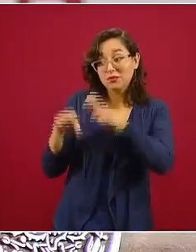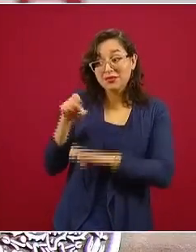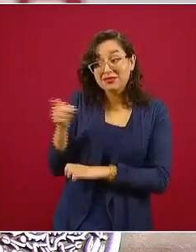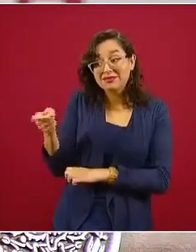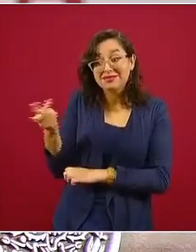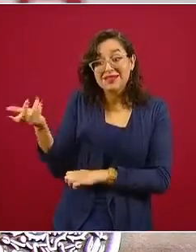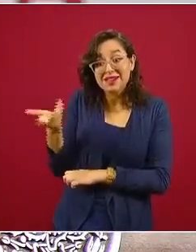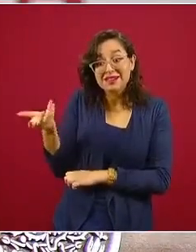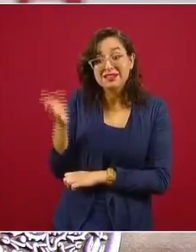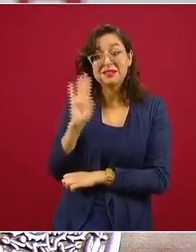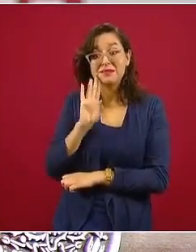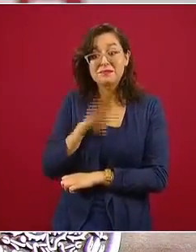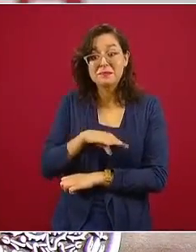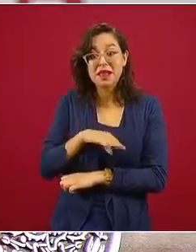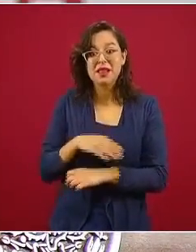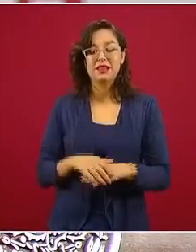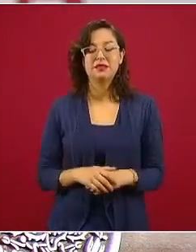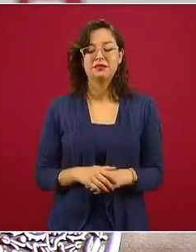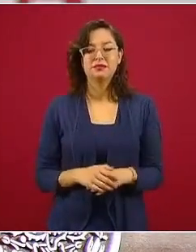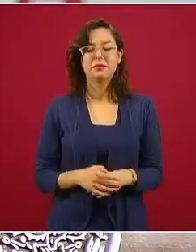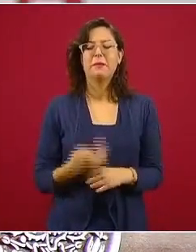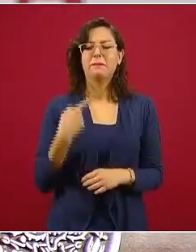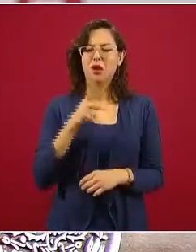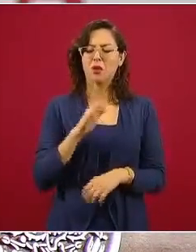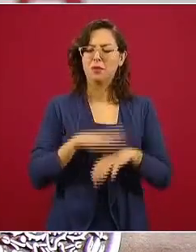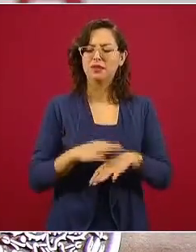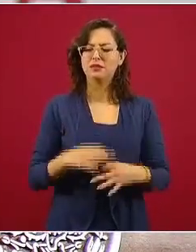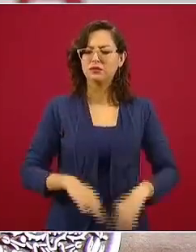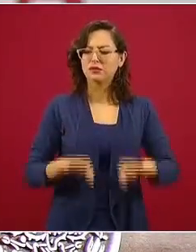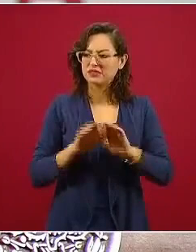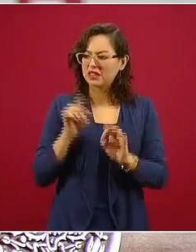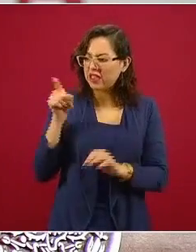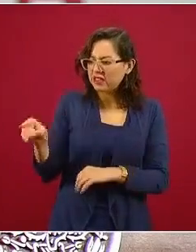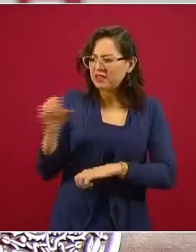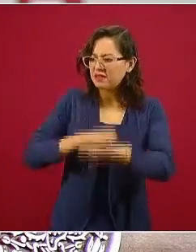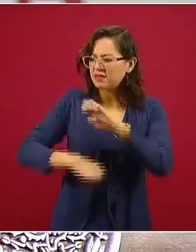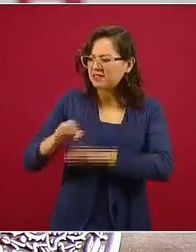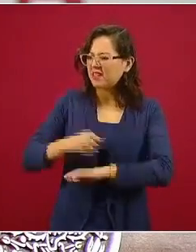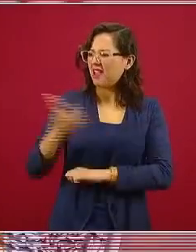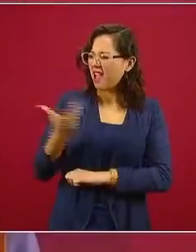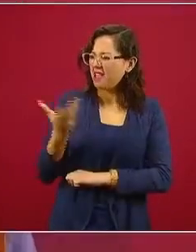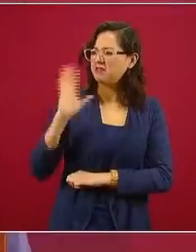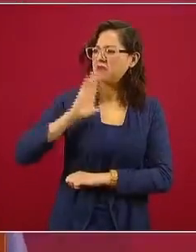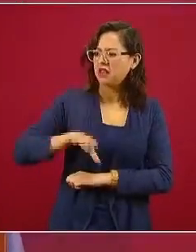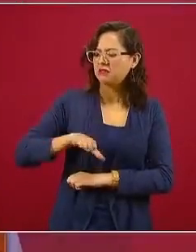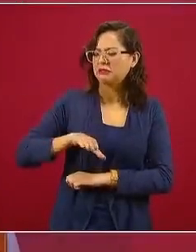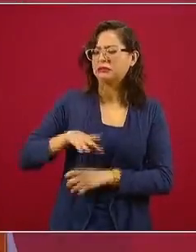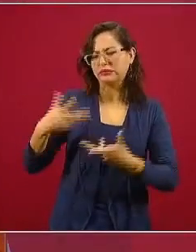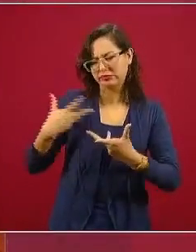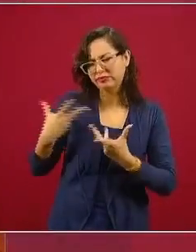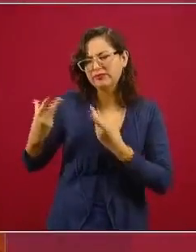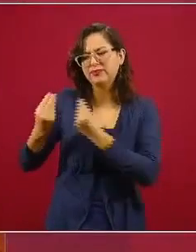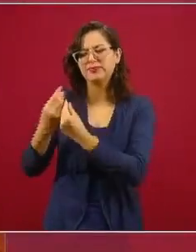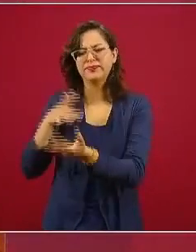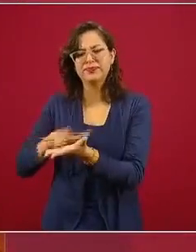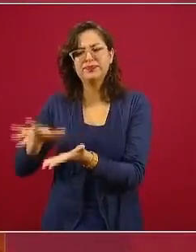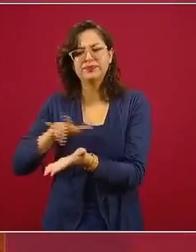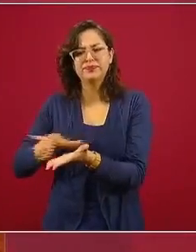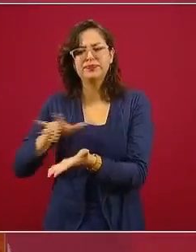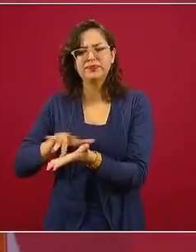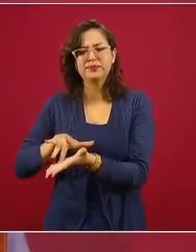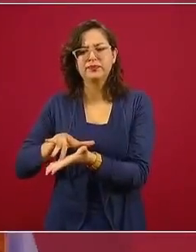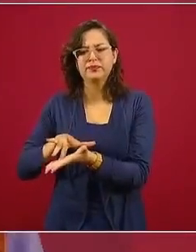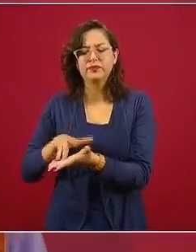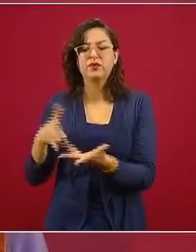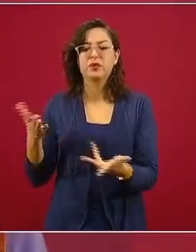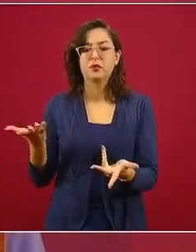involucrada. Pero lo mejor es que trabajemos con esa empresa involucrada y lo mejor es la señal que mandamos para la inversión extranjera que